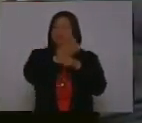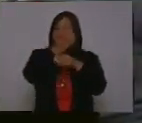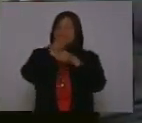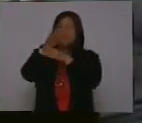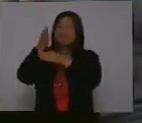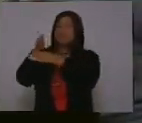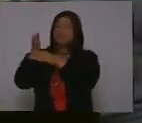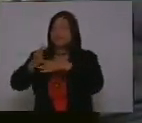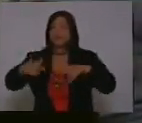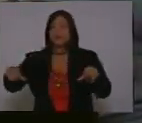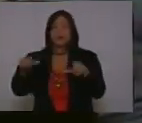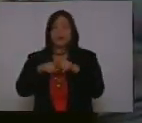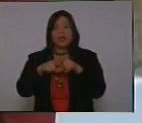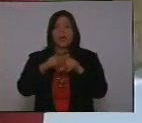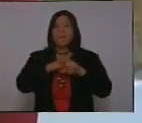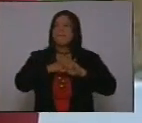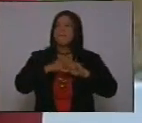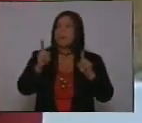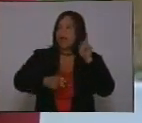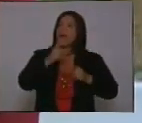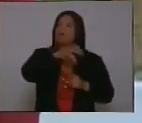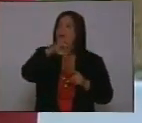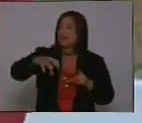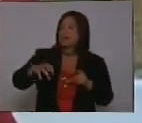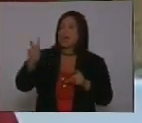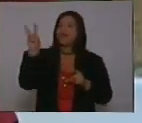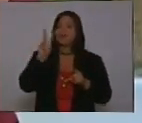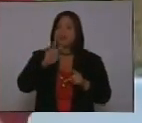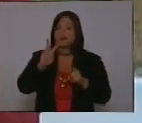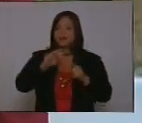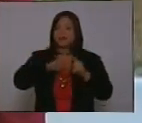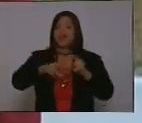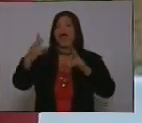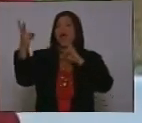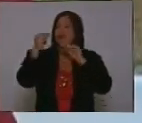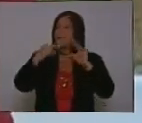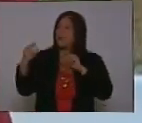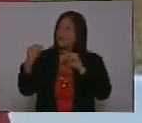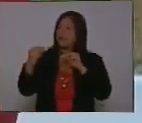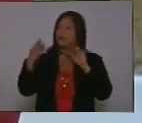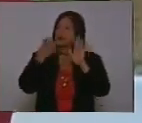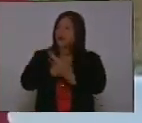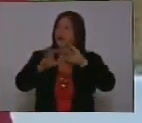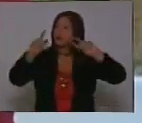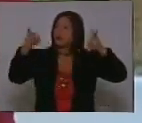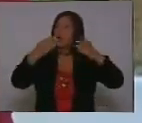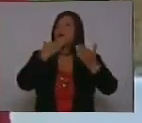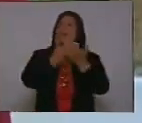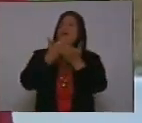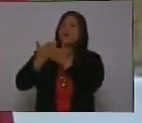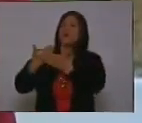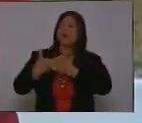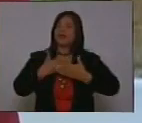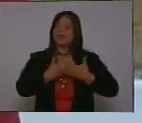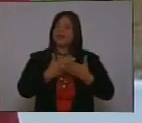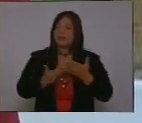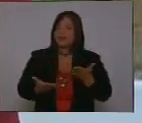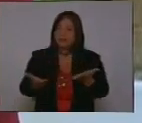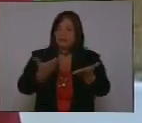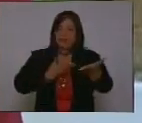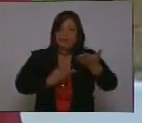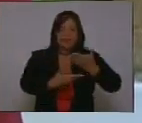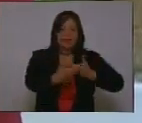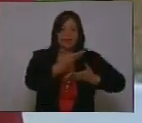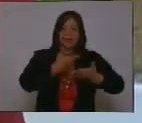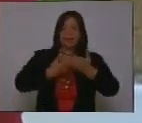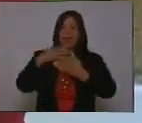rincón de los estados de Venezuela a hablar sobre propuestas que nos elevan